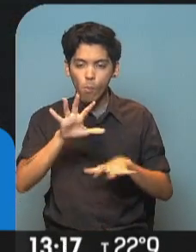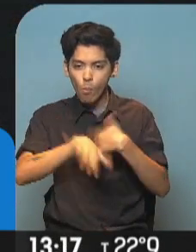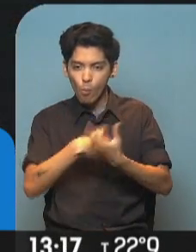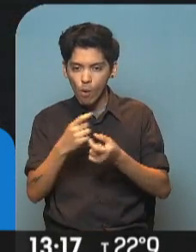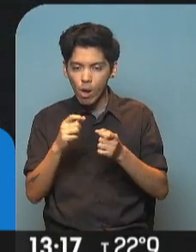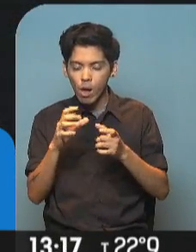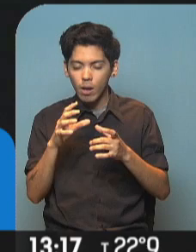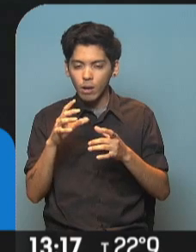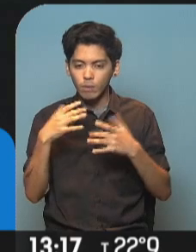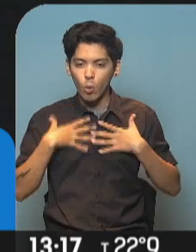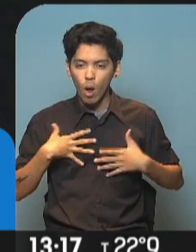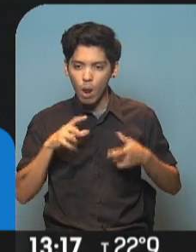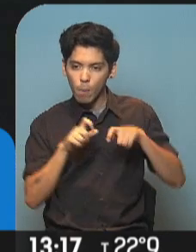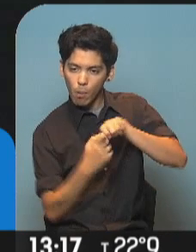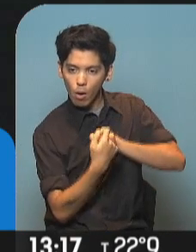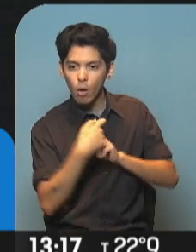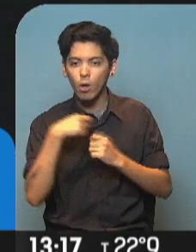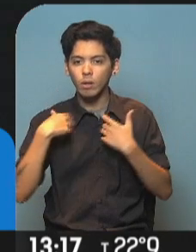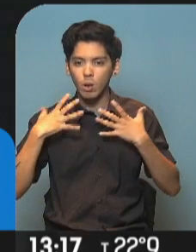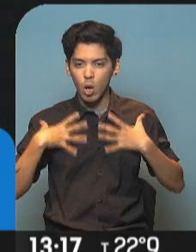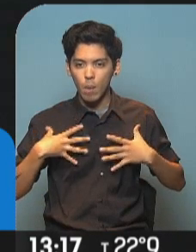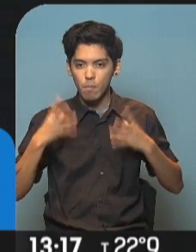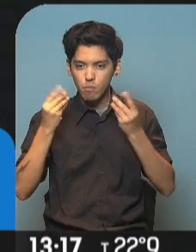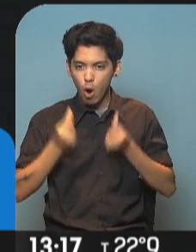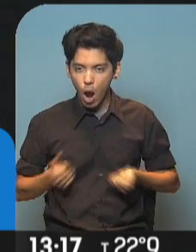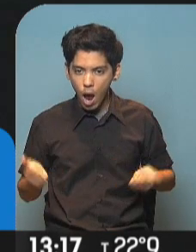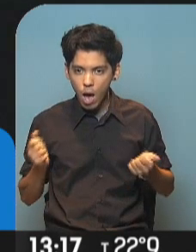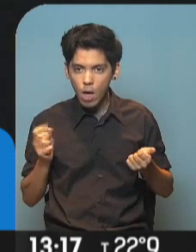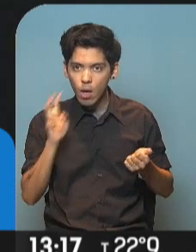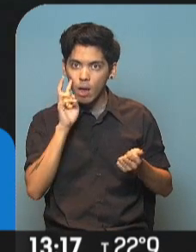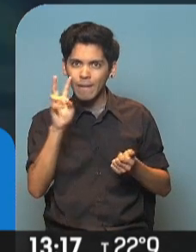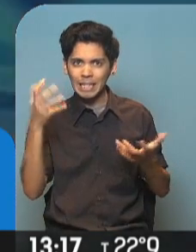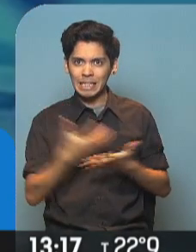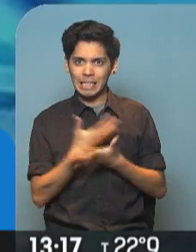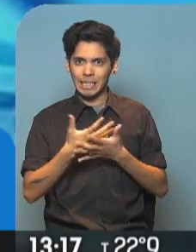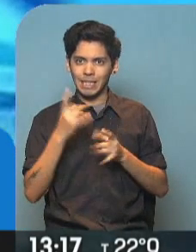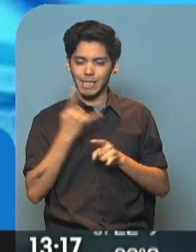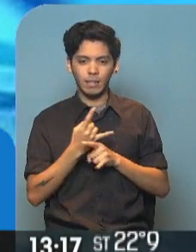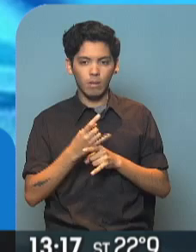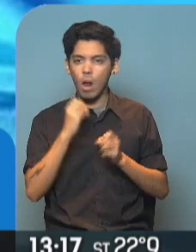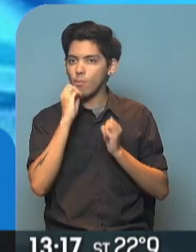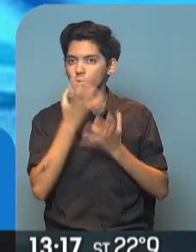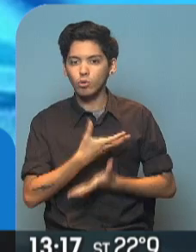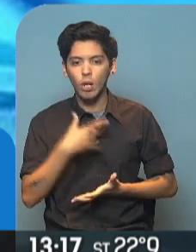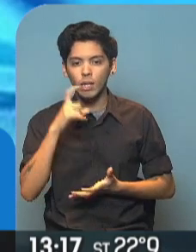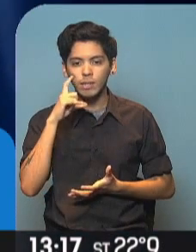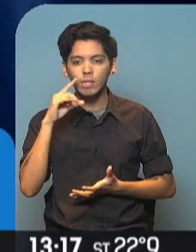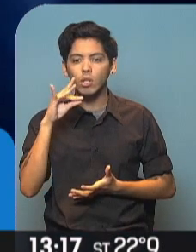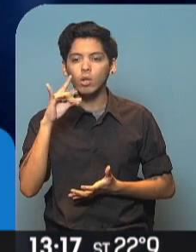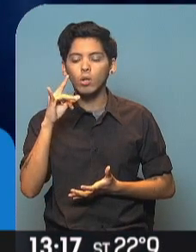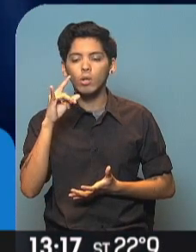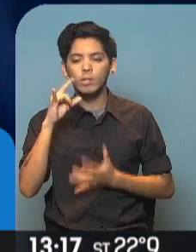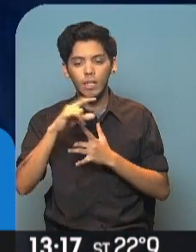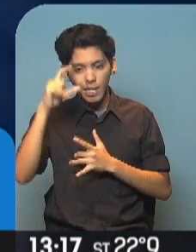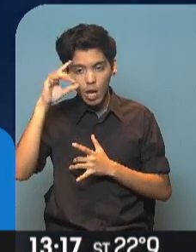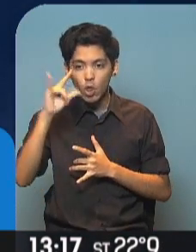manos totalmente empapada, que uno ve y sufre, porque siempre pasa eso, ¿no? La hermosura del Cirque du Soleil y además el